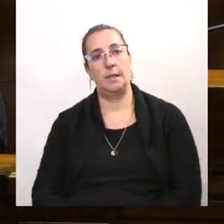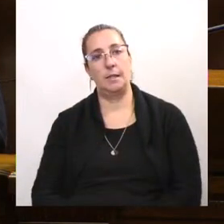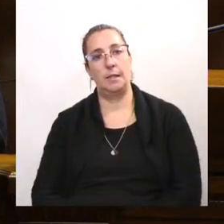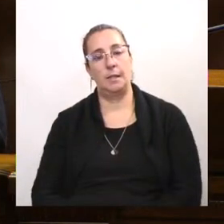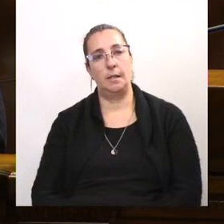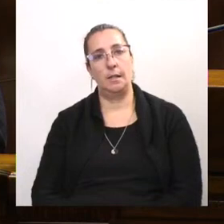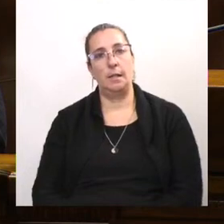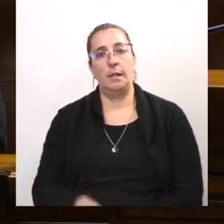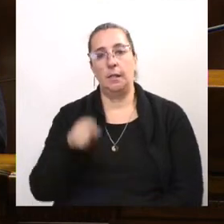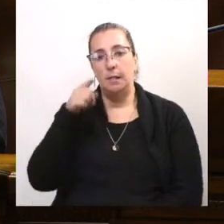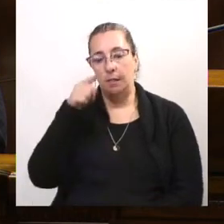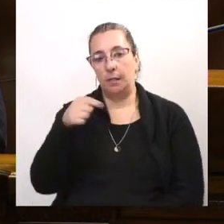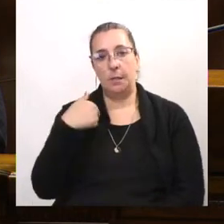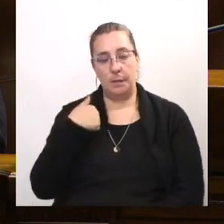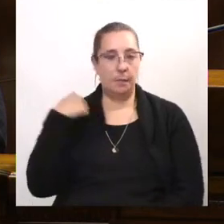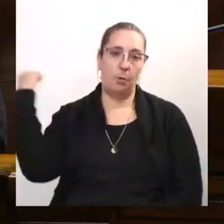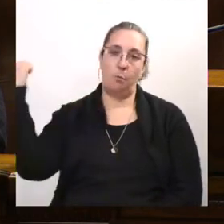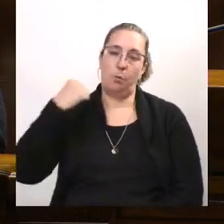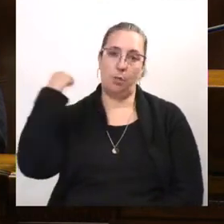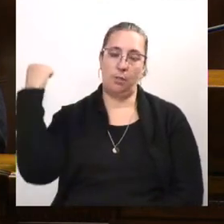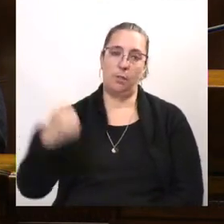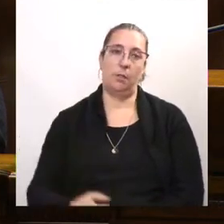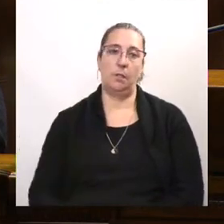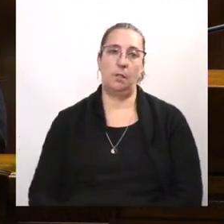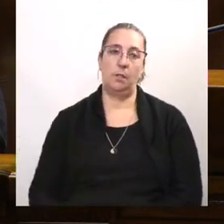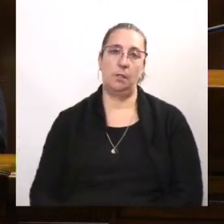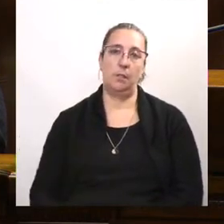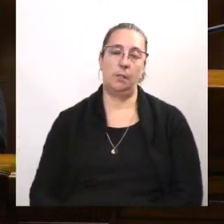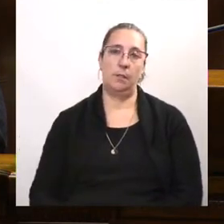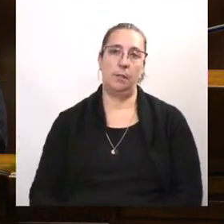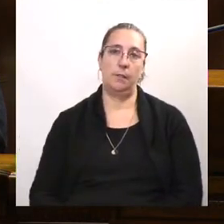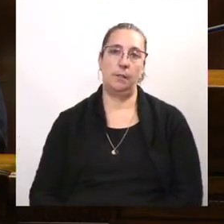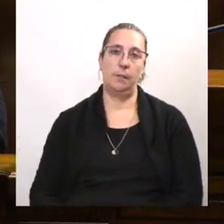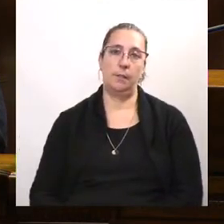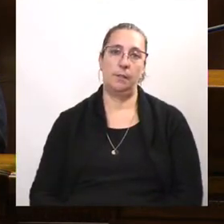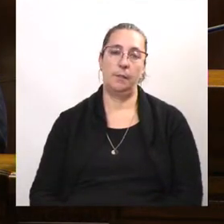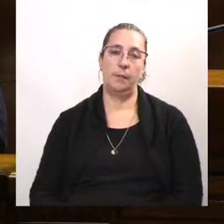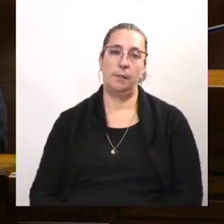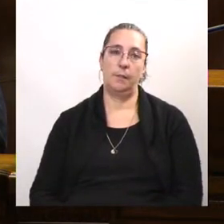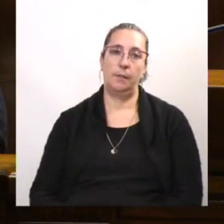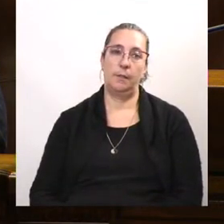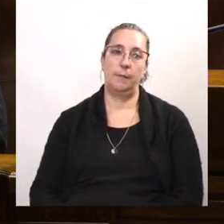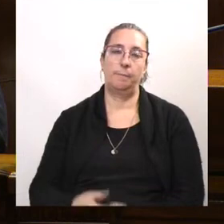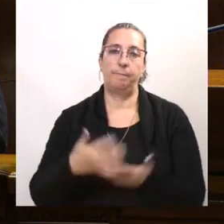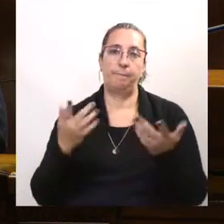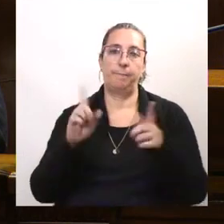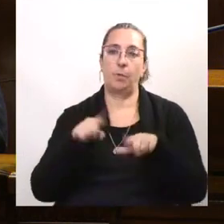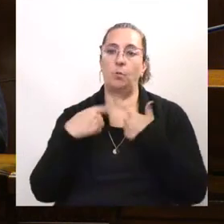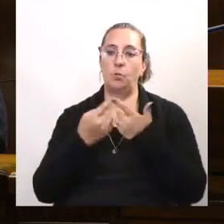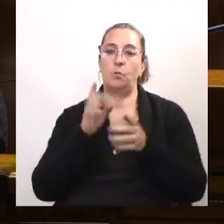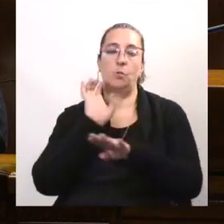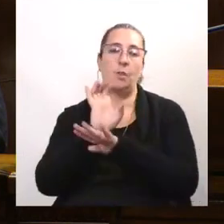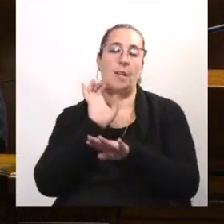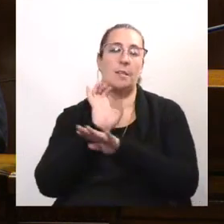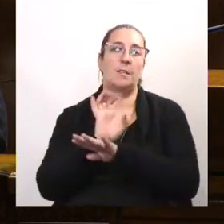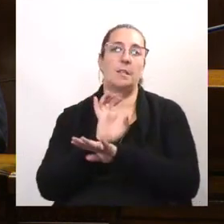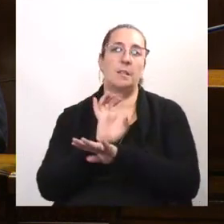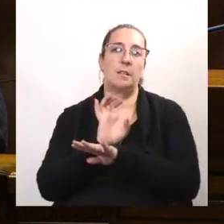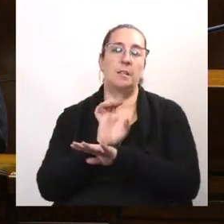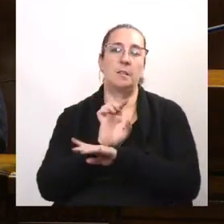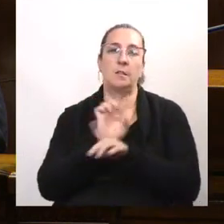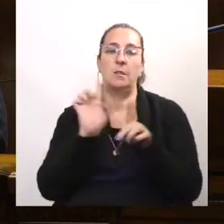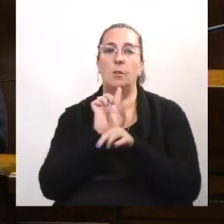Eso para mí es muy importante. Hay que dejarse, por lo menos nosotros en clase no somos partidarios